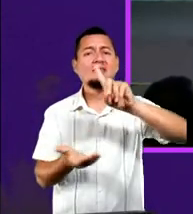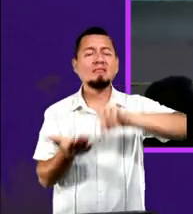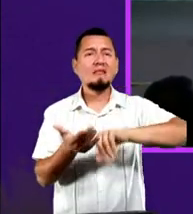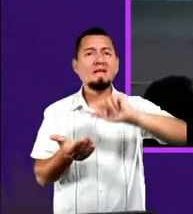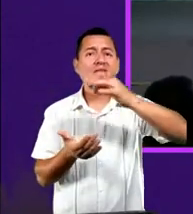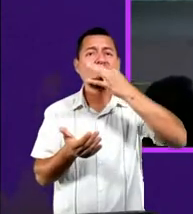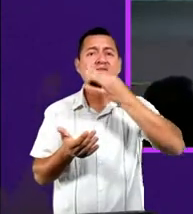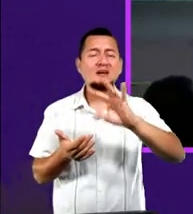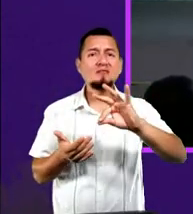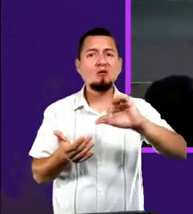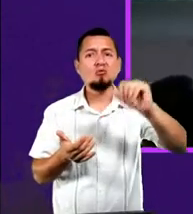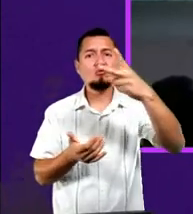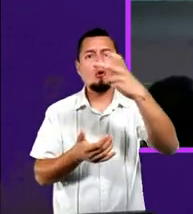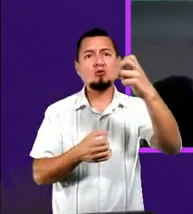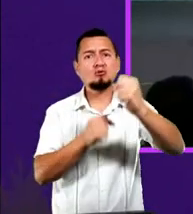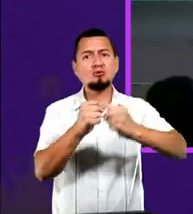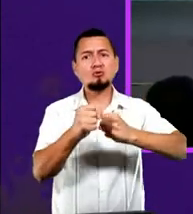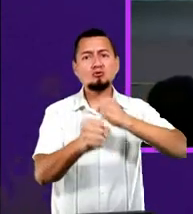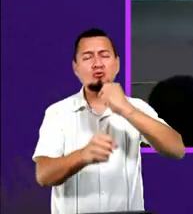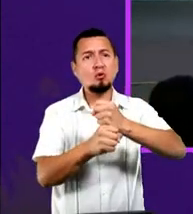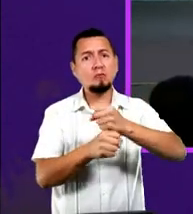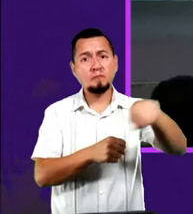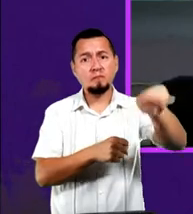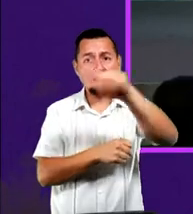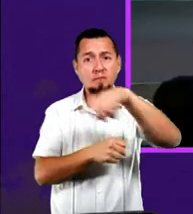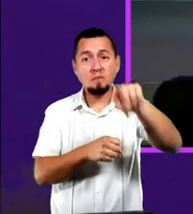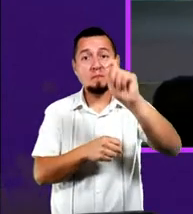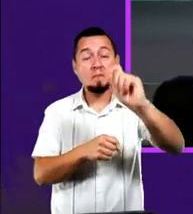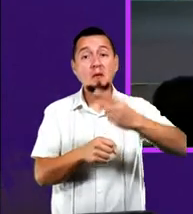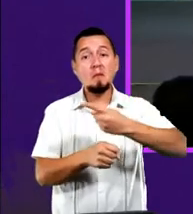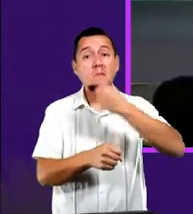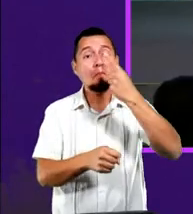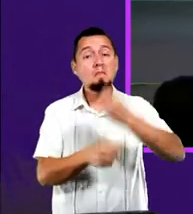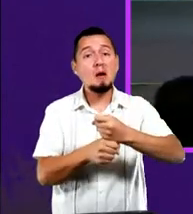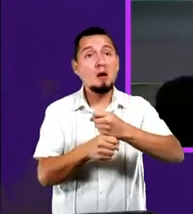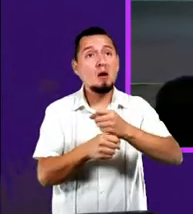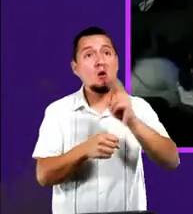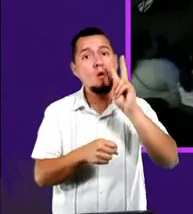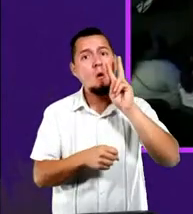las primeras, los primeros en conocer este video.